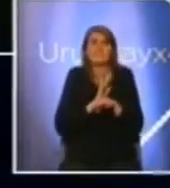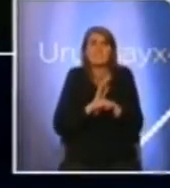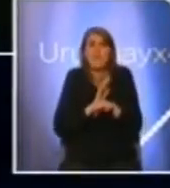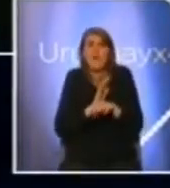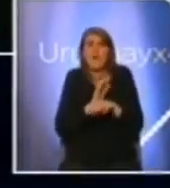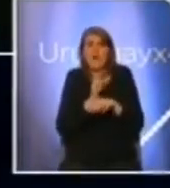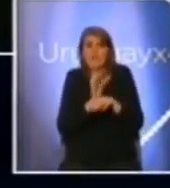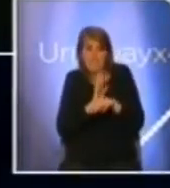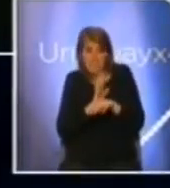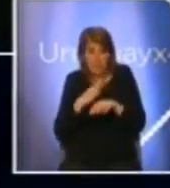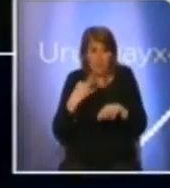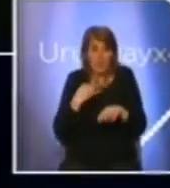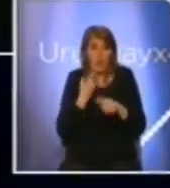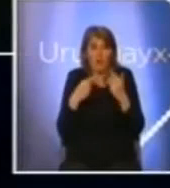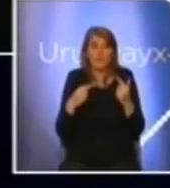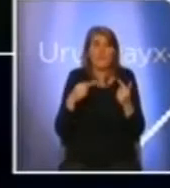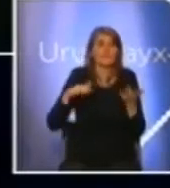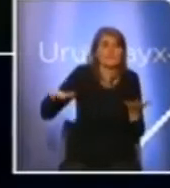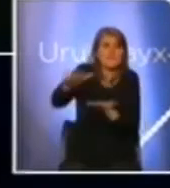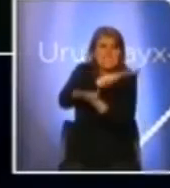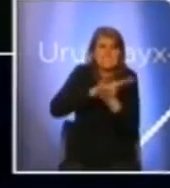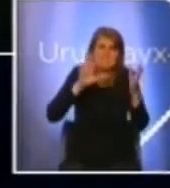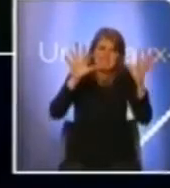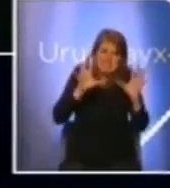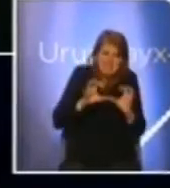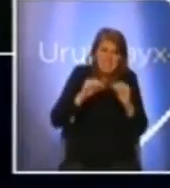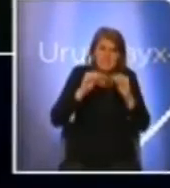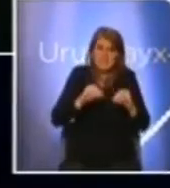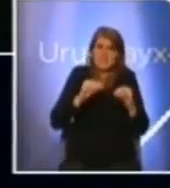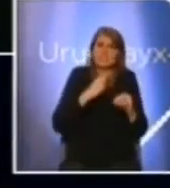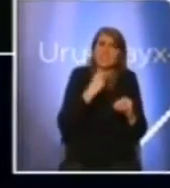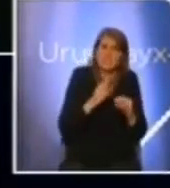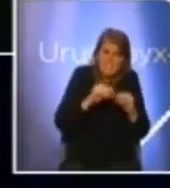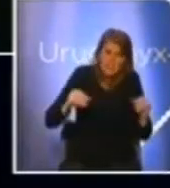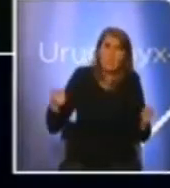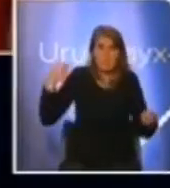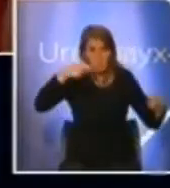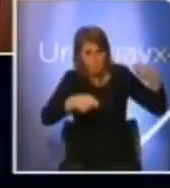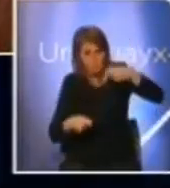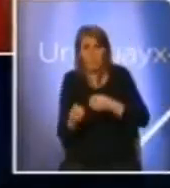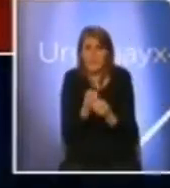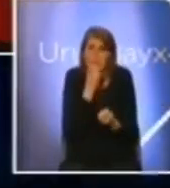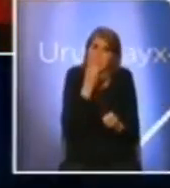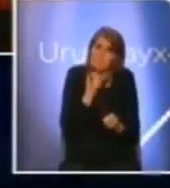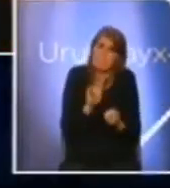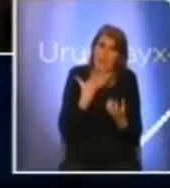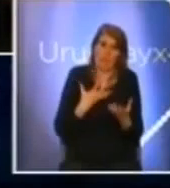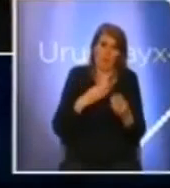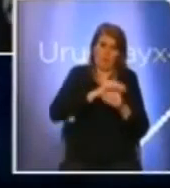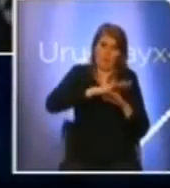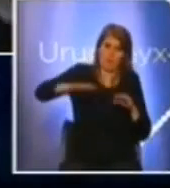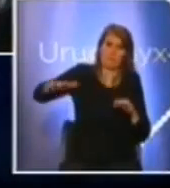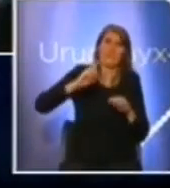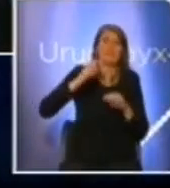decir, recuperar ecosistemas a través del uso de la biotecnología, bioplásticos. El problema de los residuos es un gran